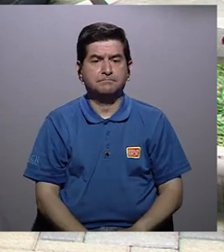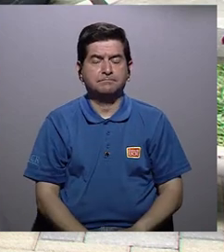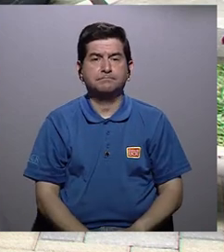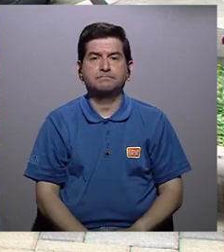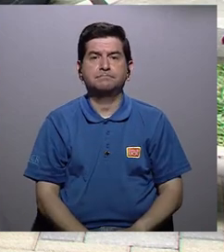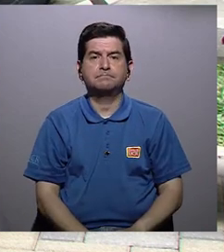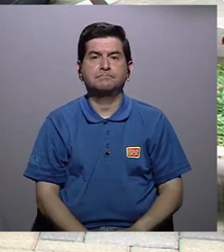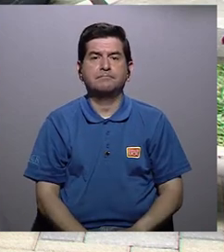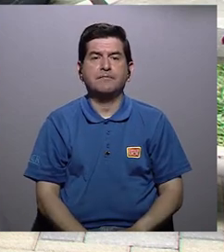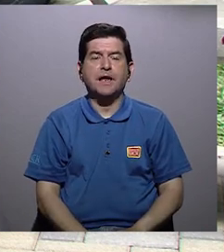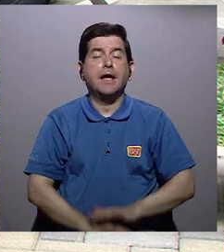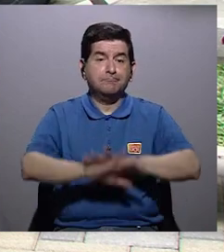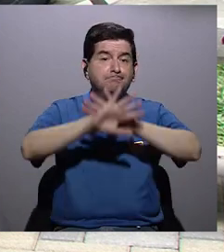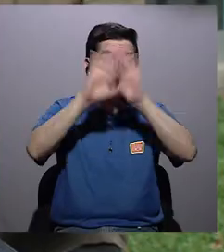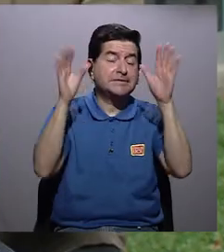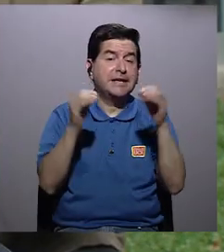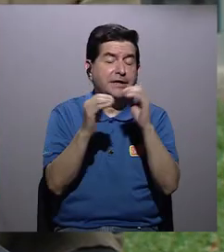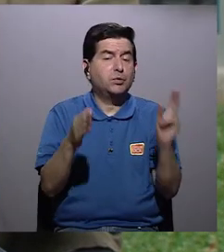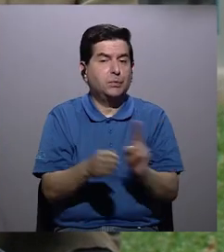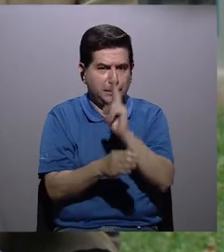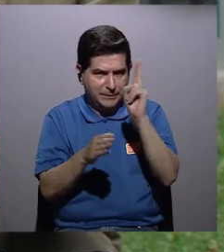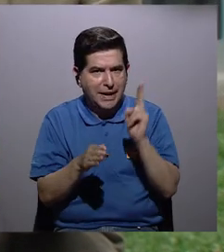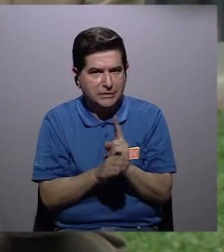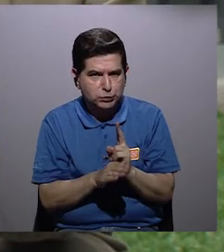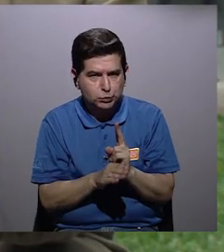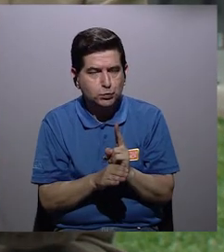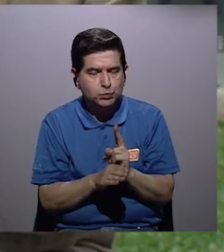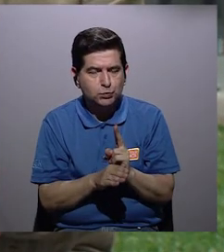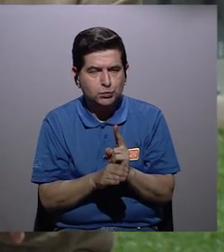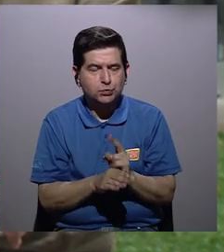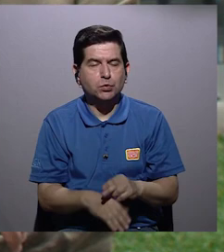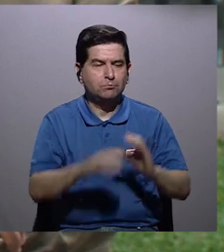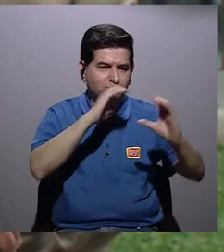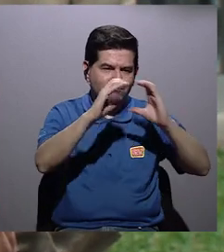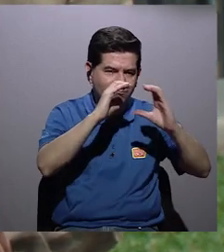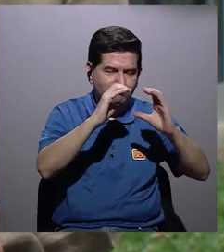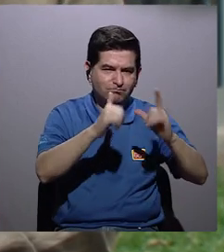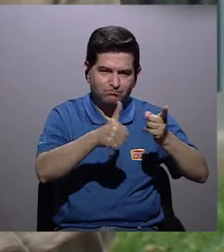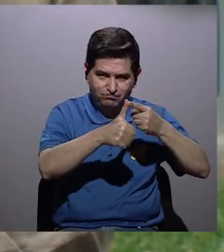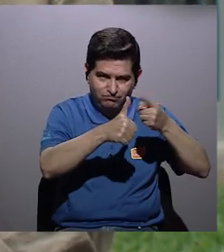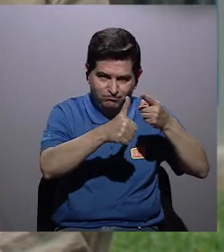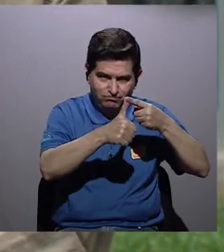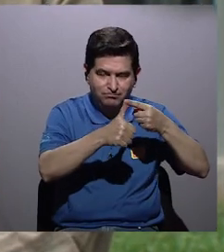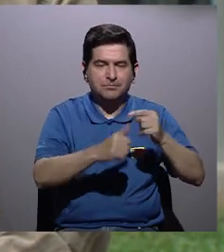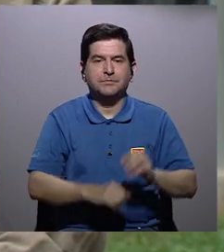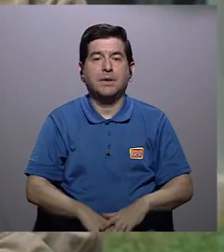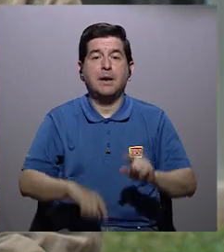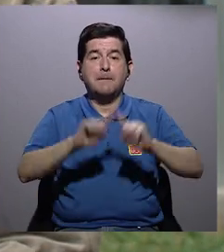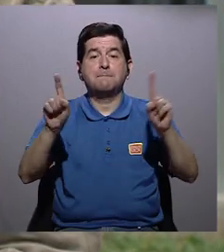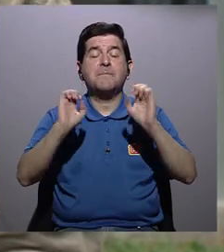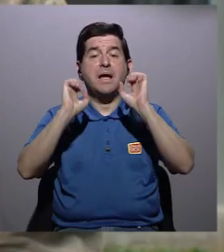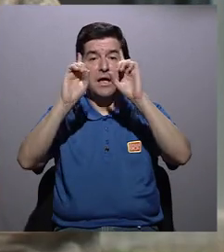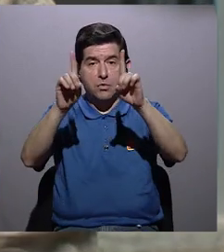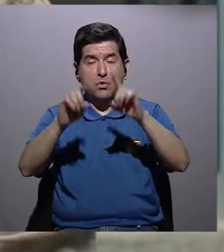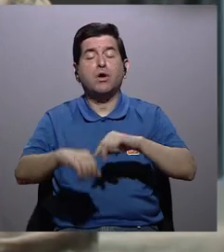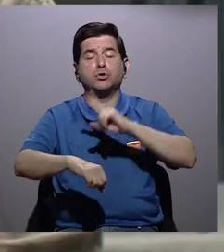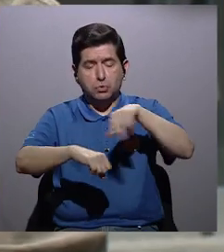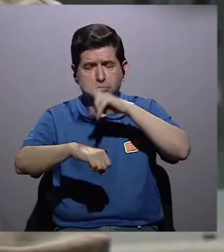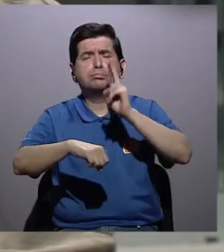aunque es claro que el mayor uso es comunicativo, sobre todo, el uso educativo es